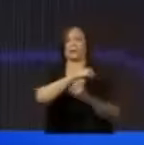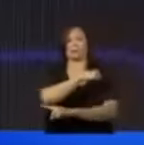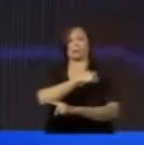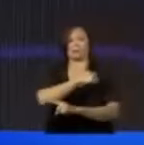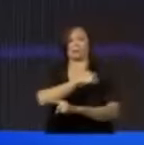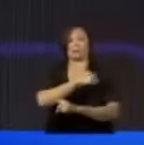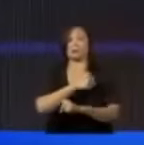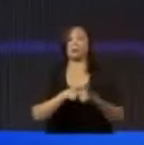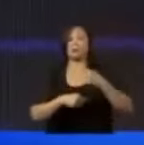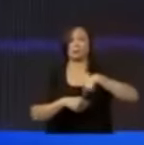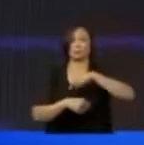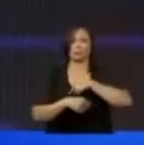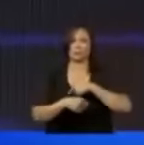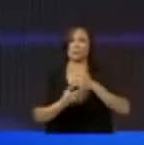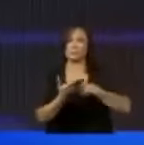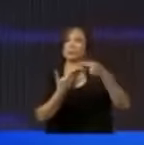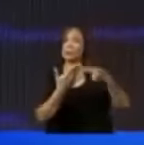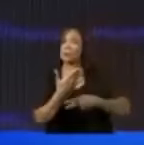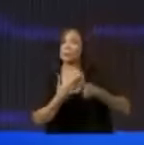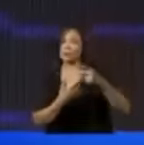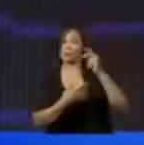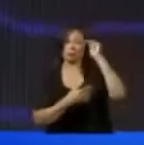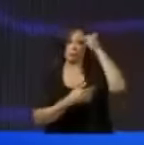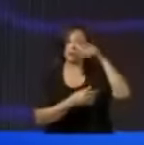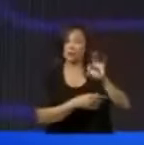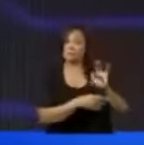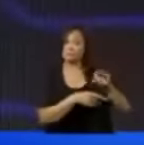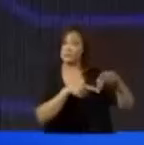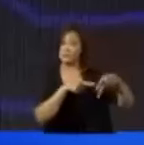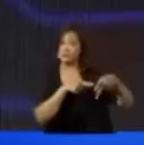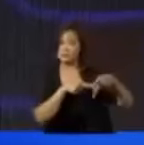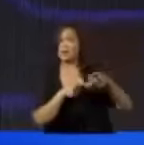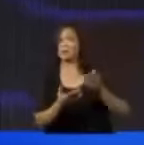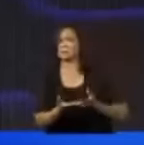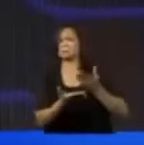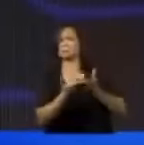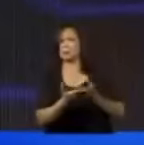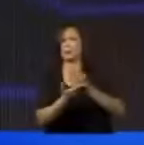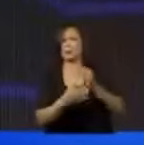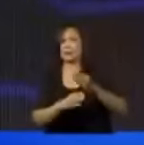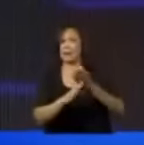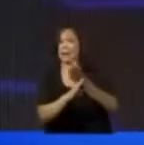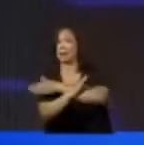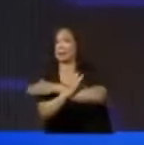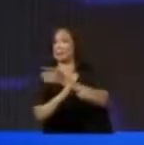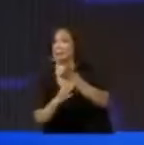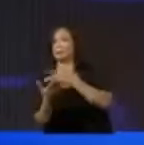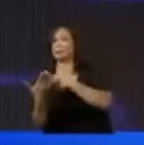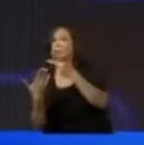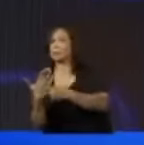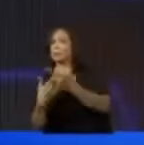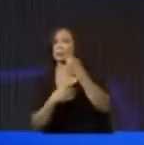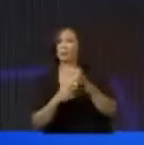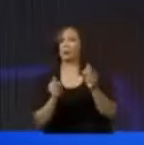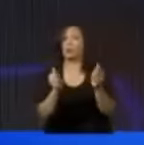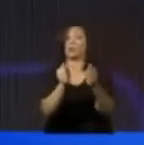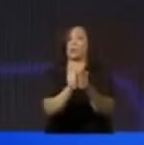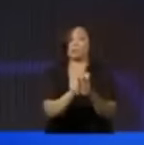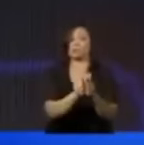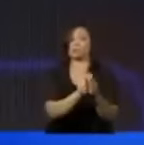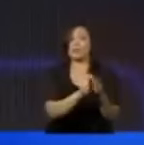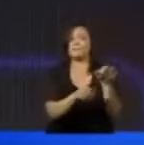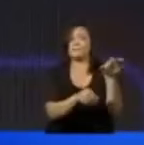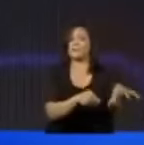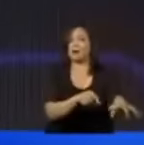sanciones. Nosotros en nuestro programa de gobierno, en la Fuerza del Pueblo, planteamos en la prevención un programa de Juntos en mi